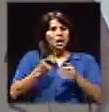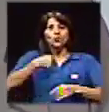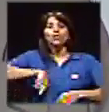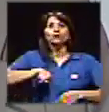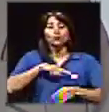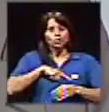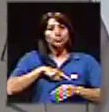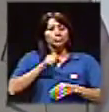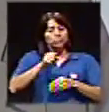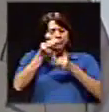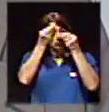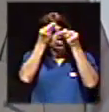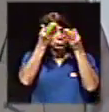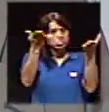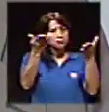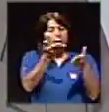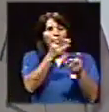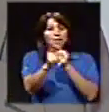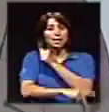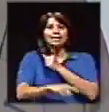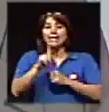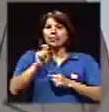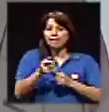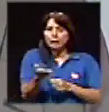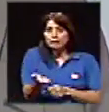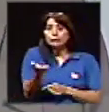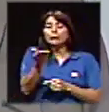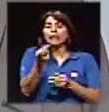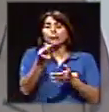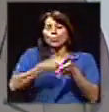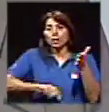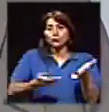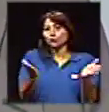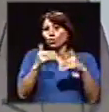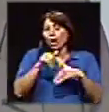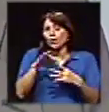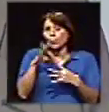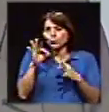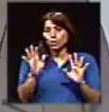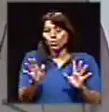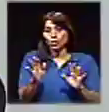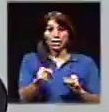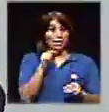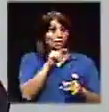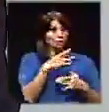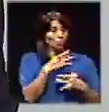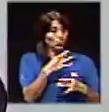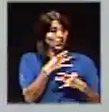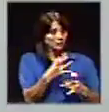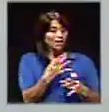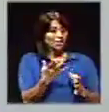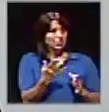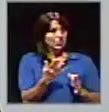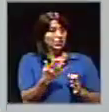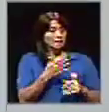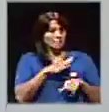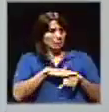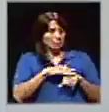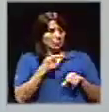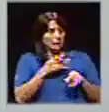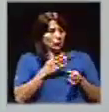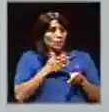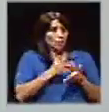al país que había que elevar los impuestos, que no había otra alternativa. Y eso es muy interesante, si me permite la interrupción ahí, don Otón,